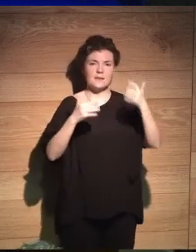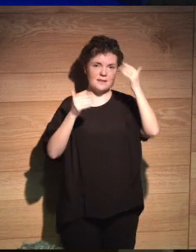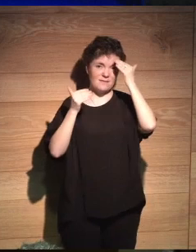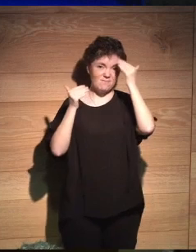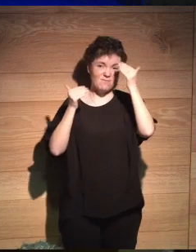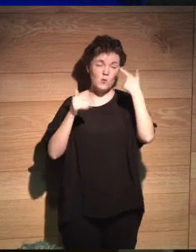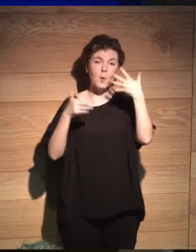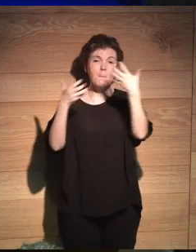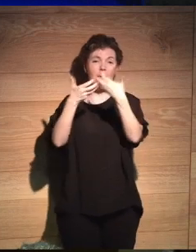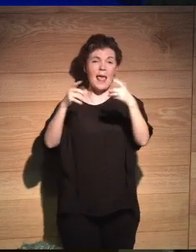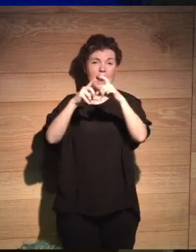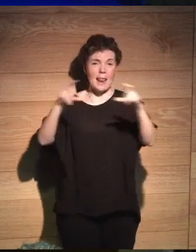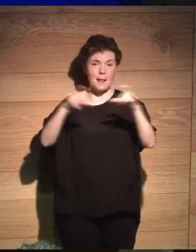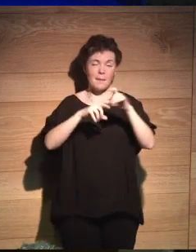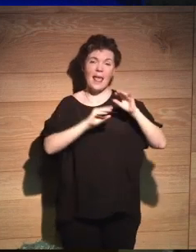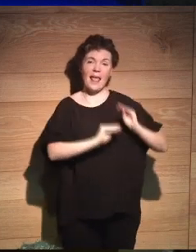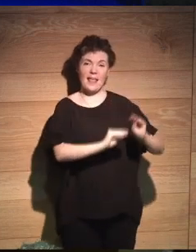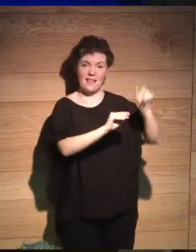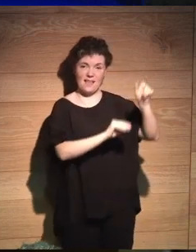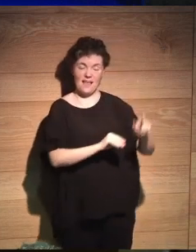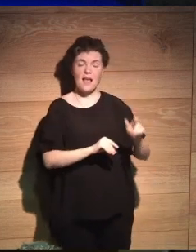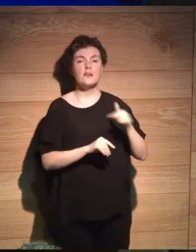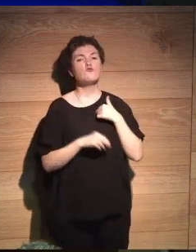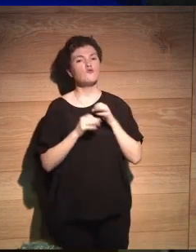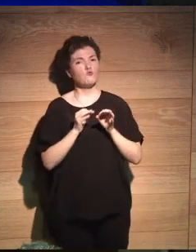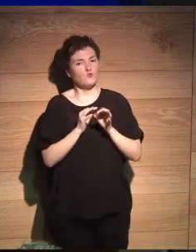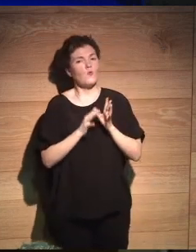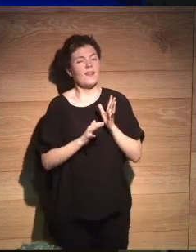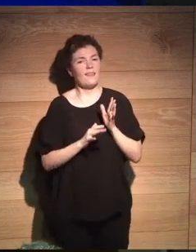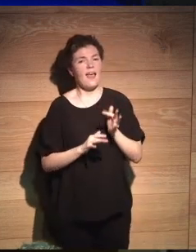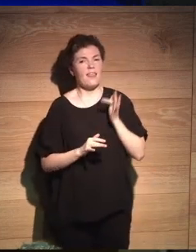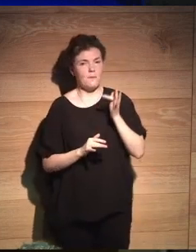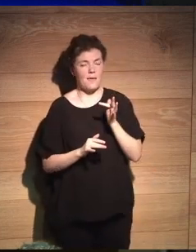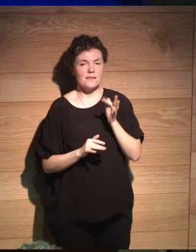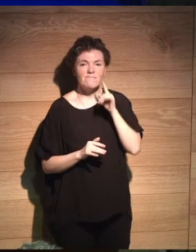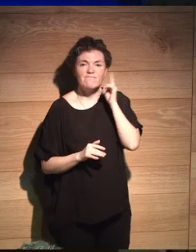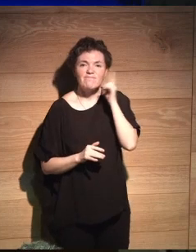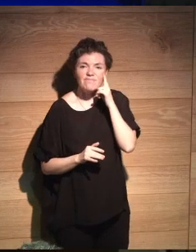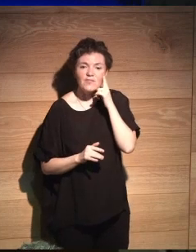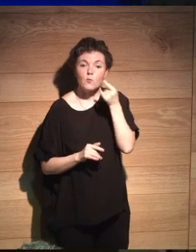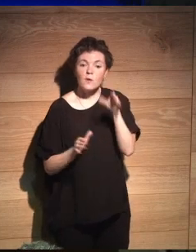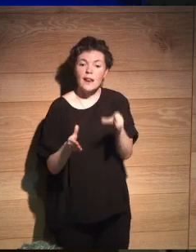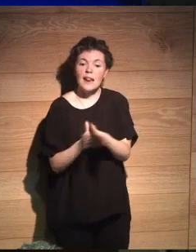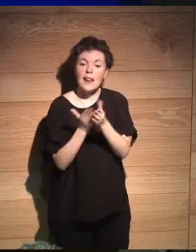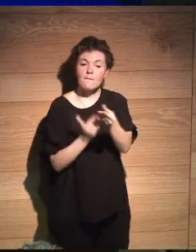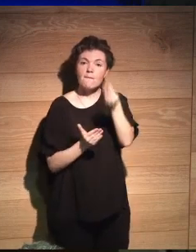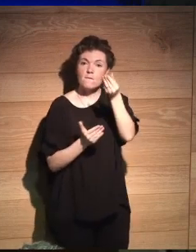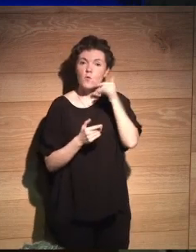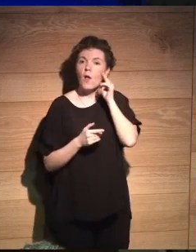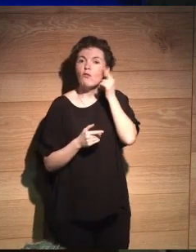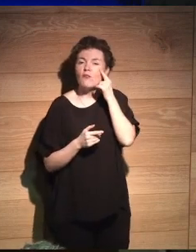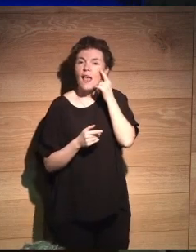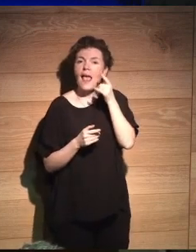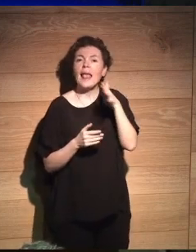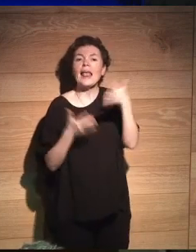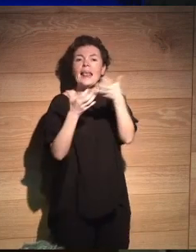uno de los paneles a Elia. Tuve la suerte, además, de encontrar un ejemplar de este libro